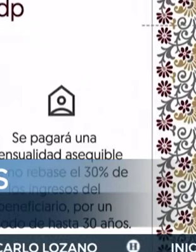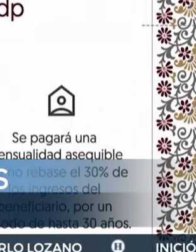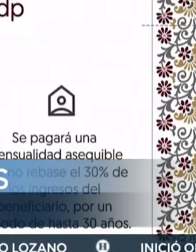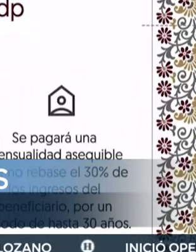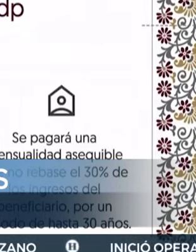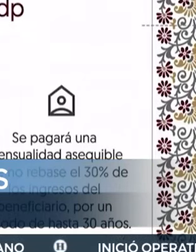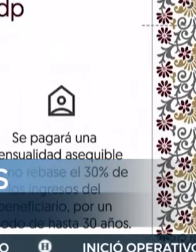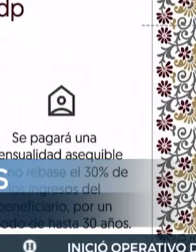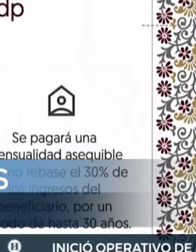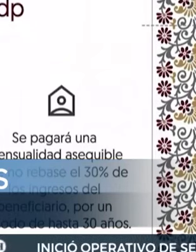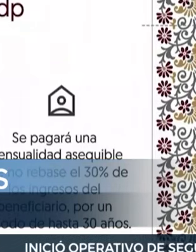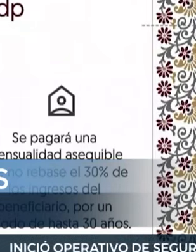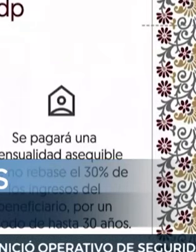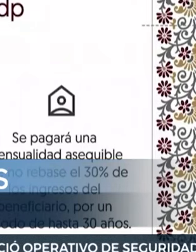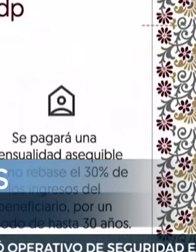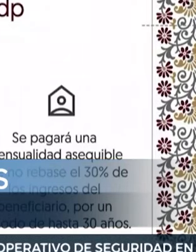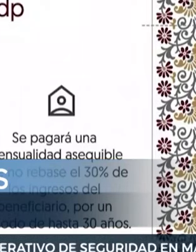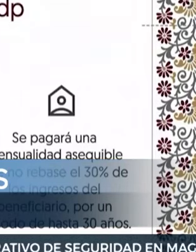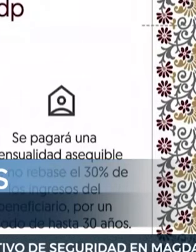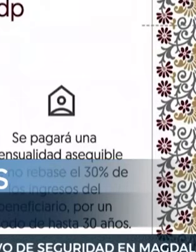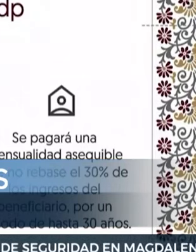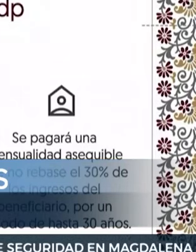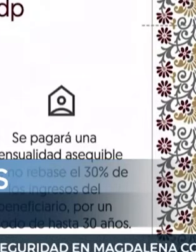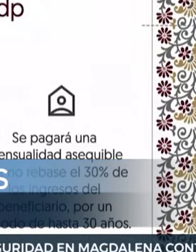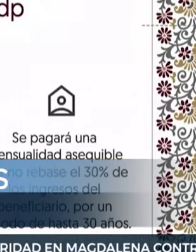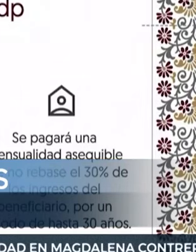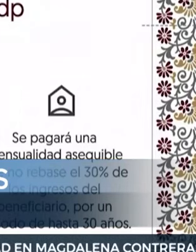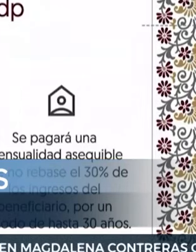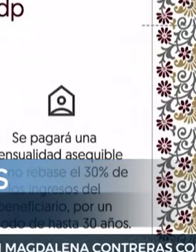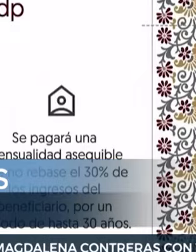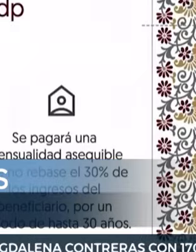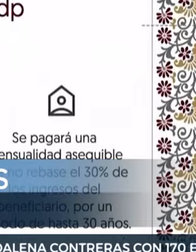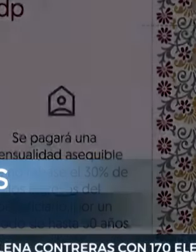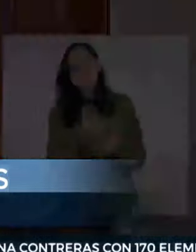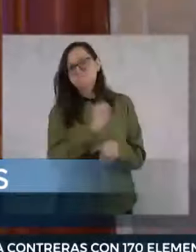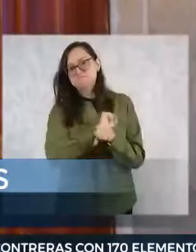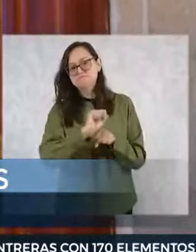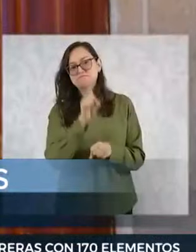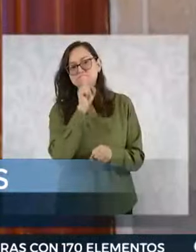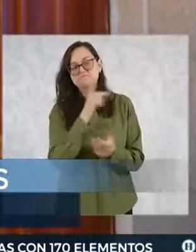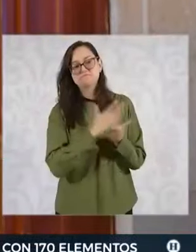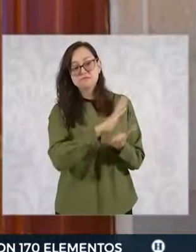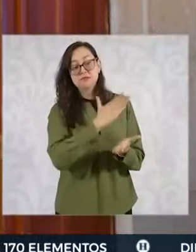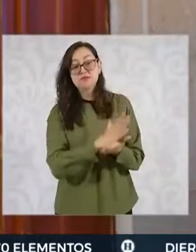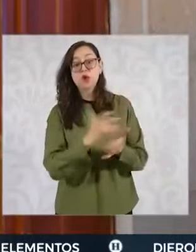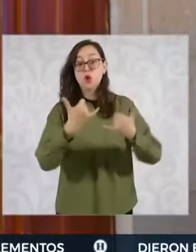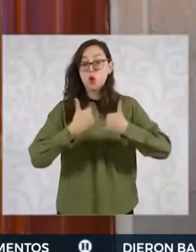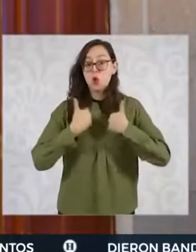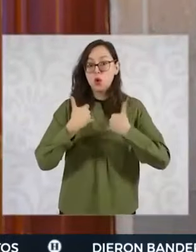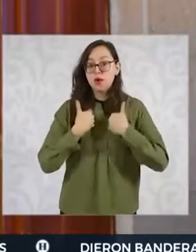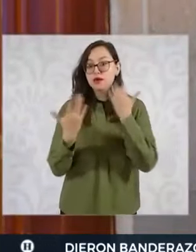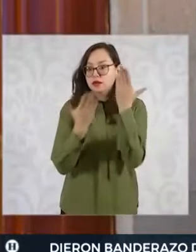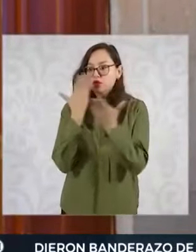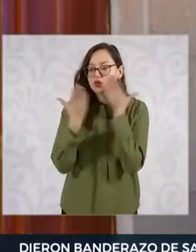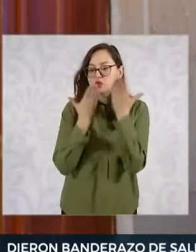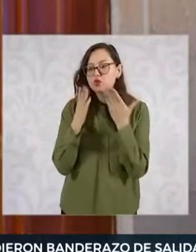que determine la capacidad de pago del beneficiario. El objetivo es contar con casas de bajo